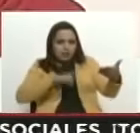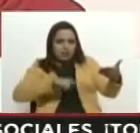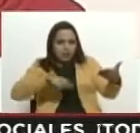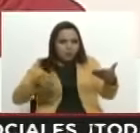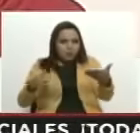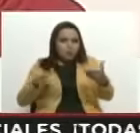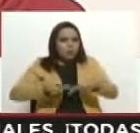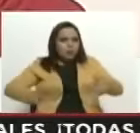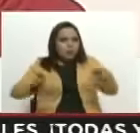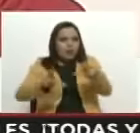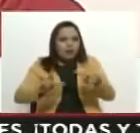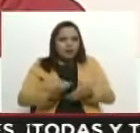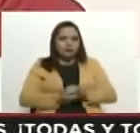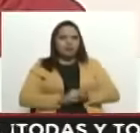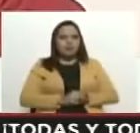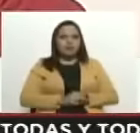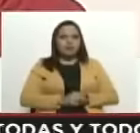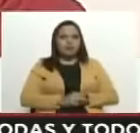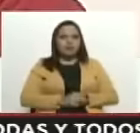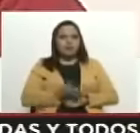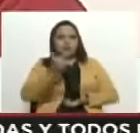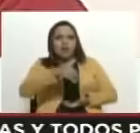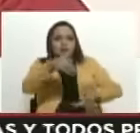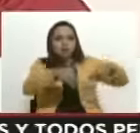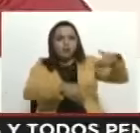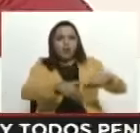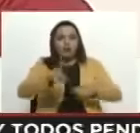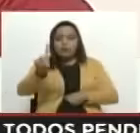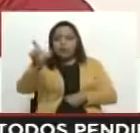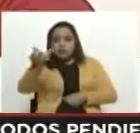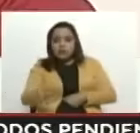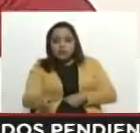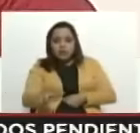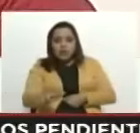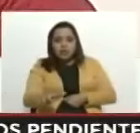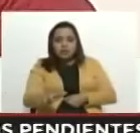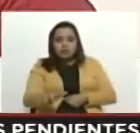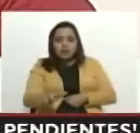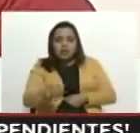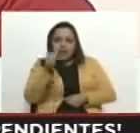donde ponen a votar a una persona cada 30 segundos.